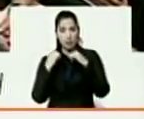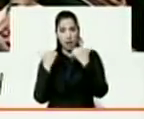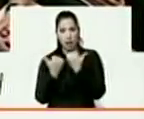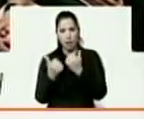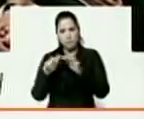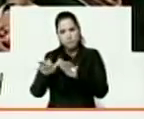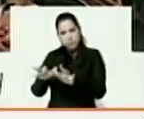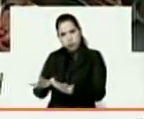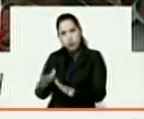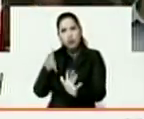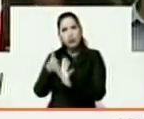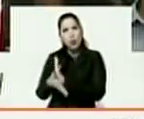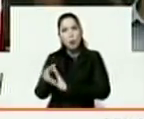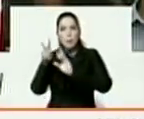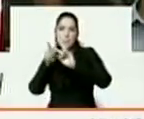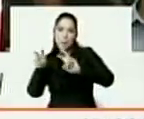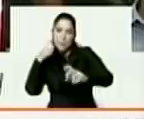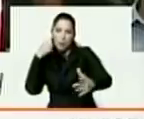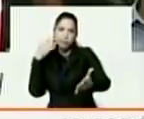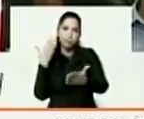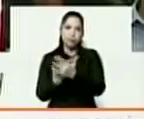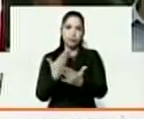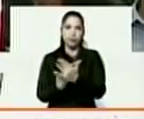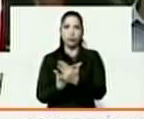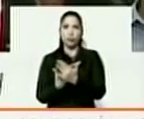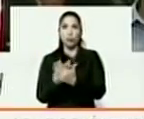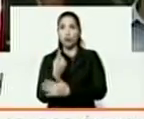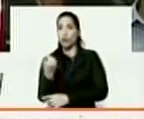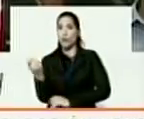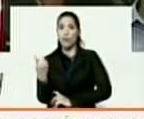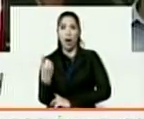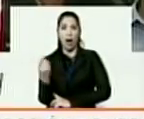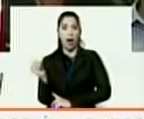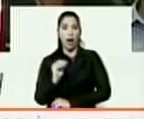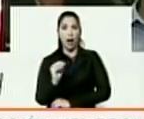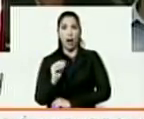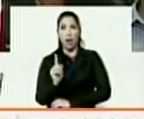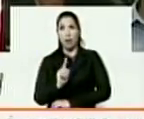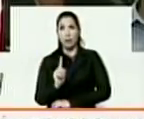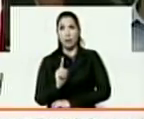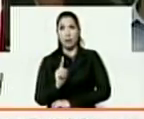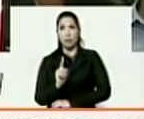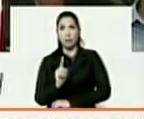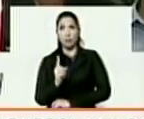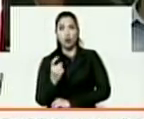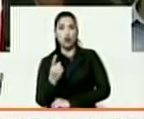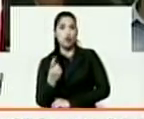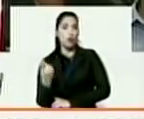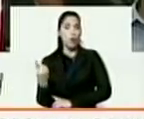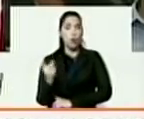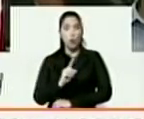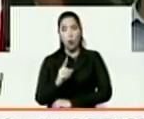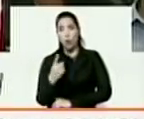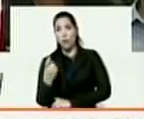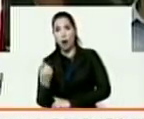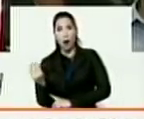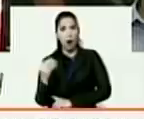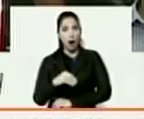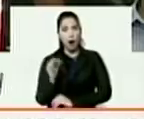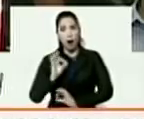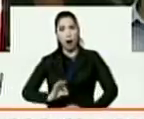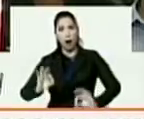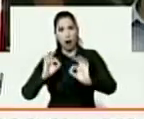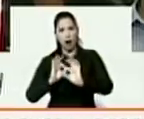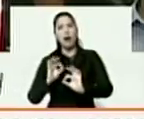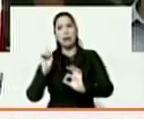y el chequeando y revisando que nos falte absolutamente en adiestrar a la juventud de nuestro partido incorporada también con metas muy